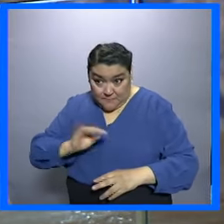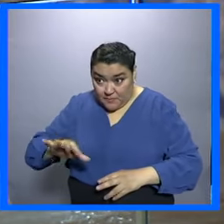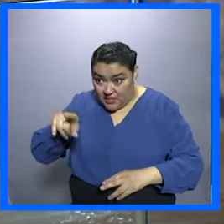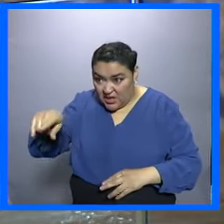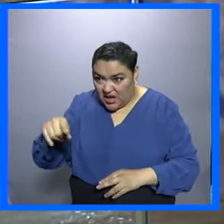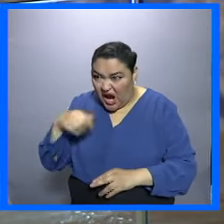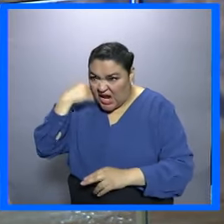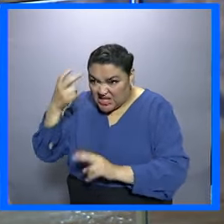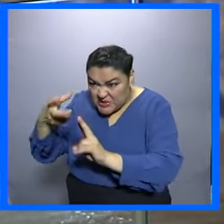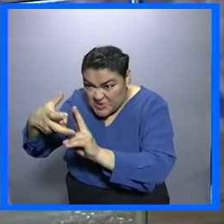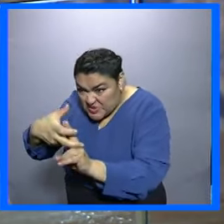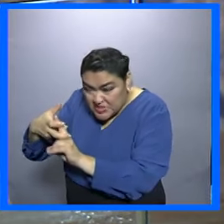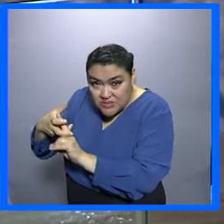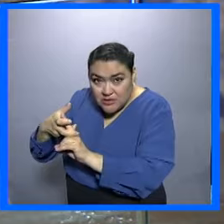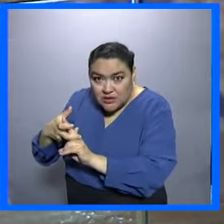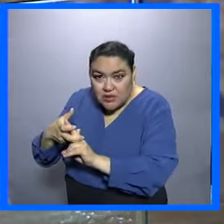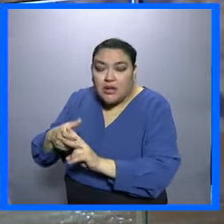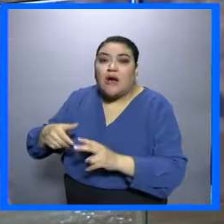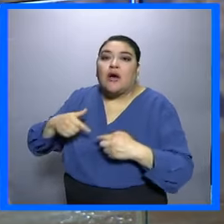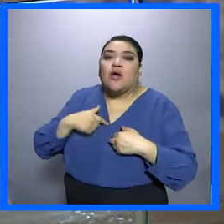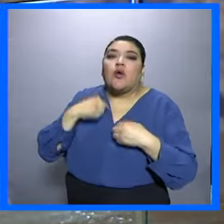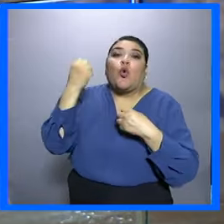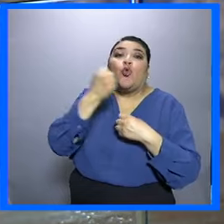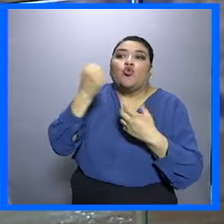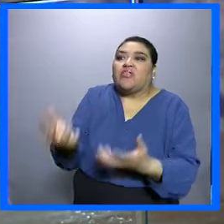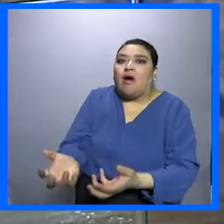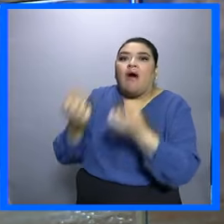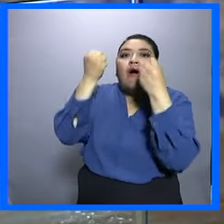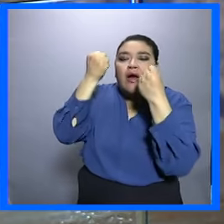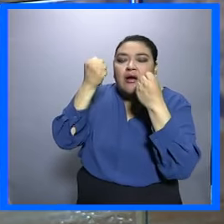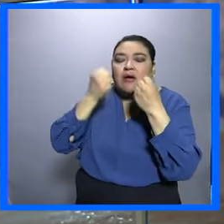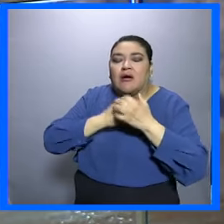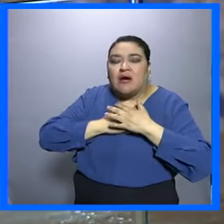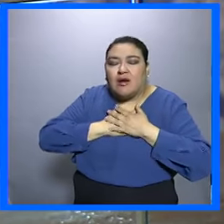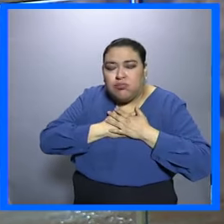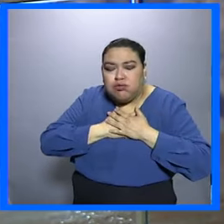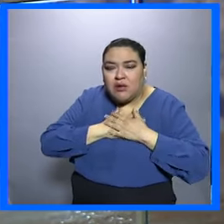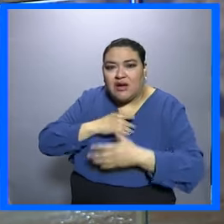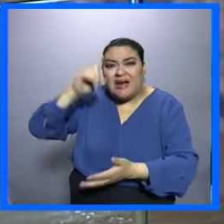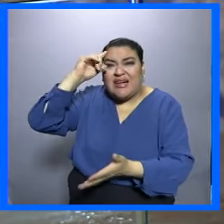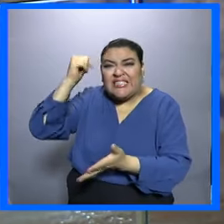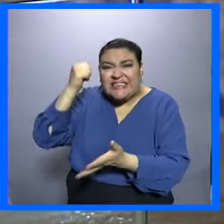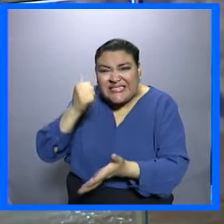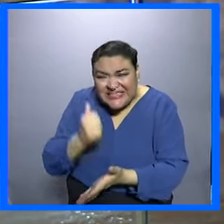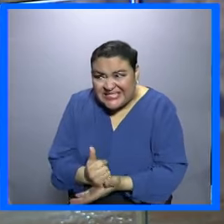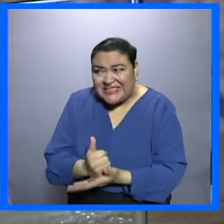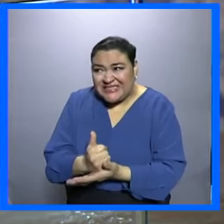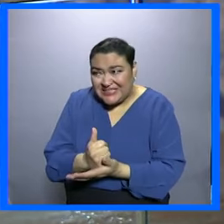sustraer, afortunadamente no se dio nada más, pero pues sí queda